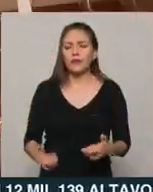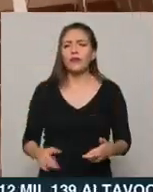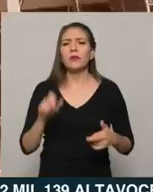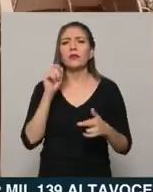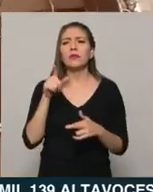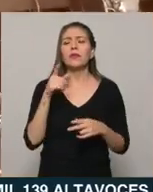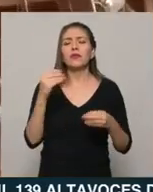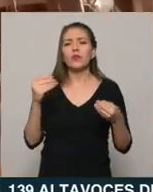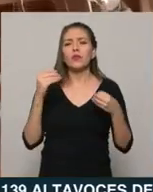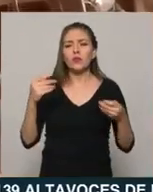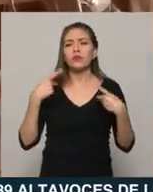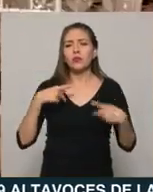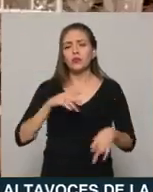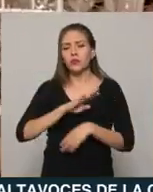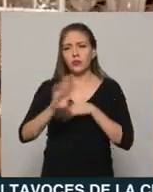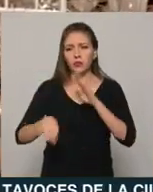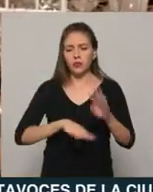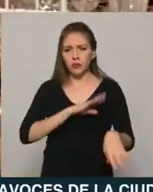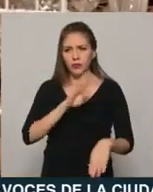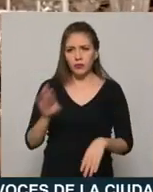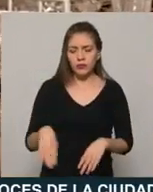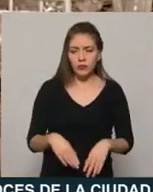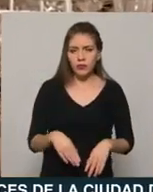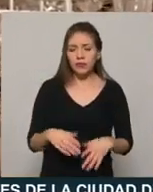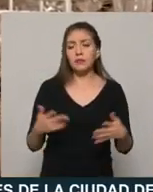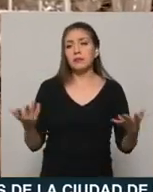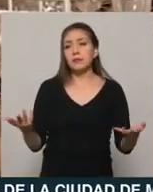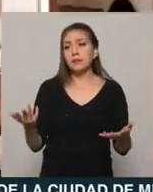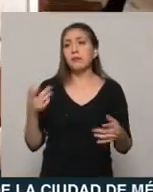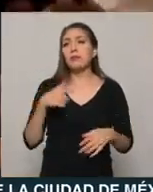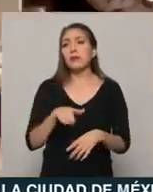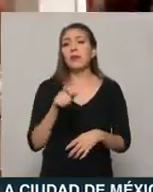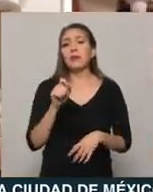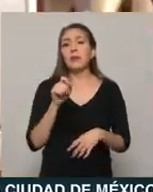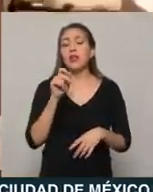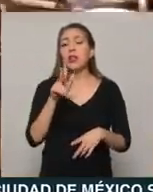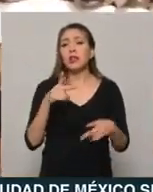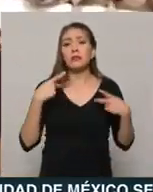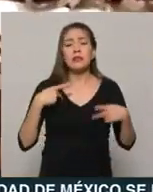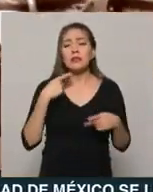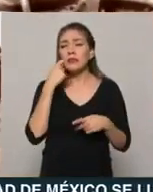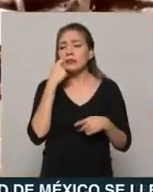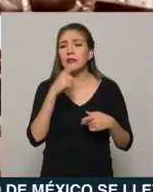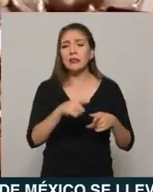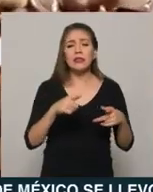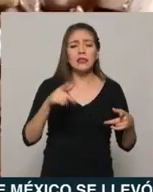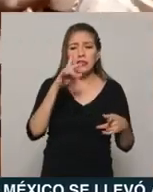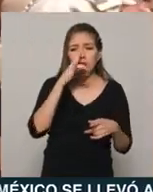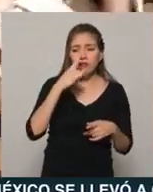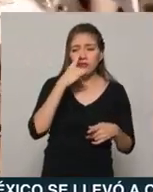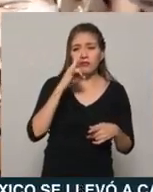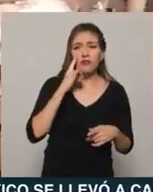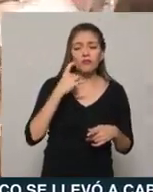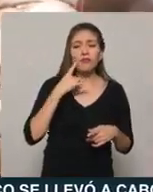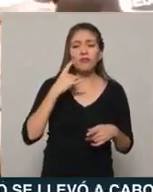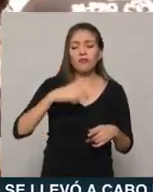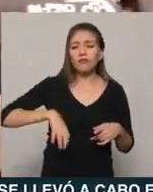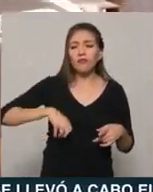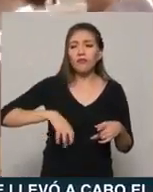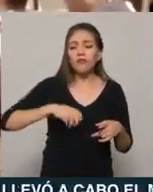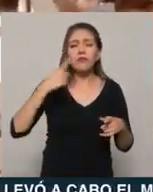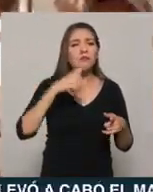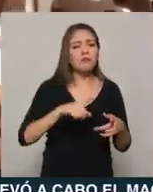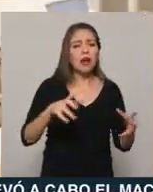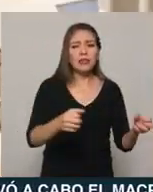de estas personas. Sin embargo, 28 almas más lucharon contra el dolor y la desesperación de quedar atrapadas entre